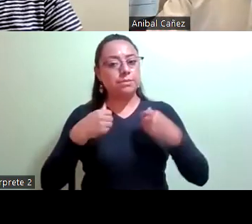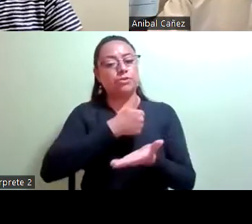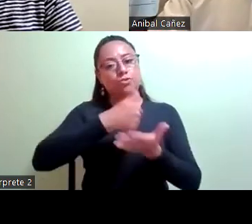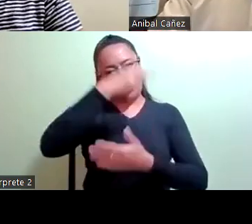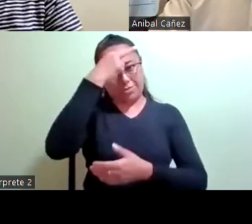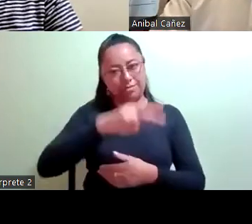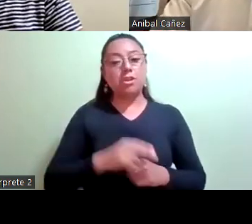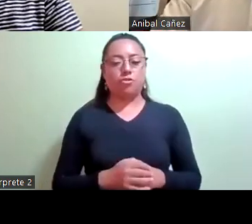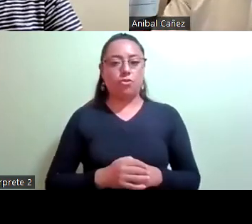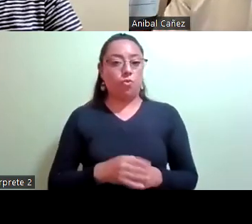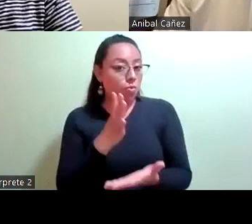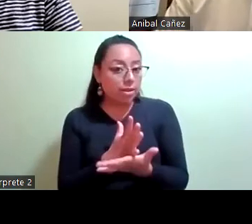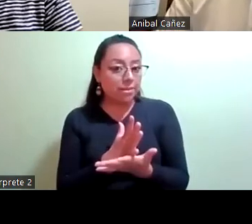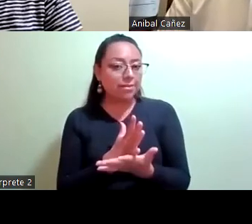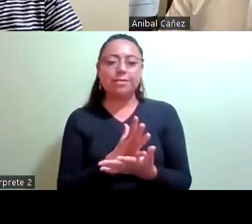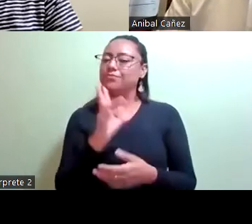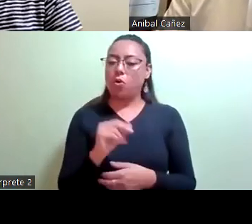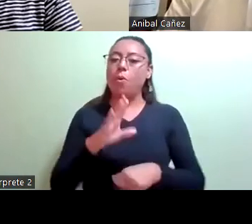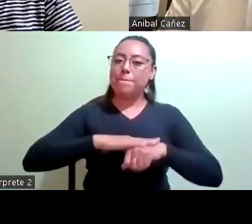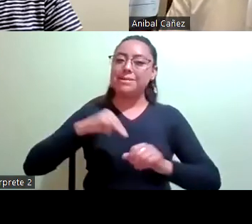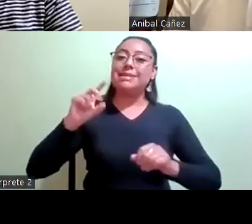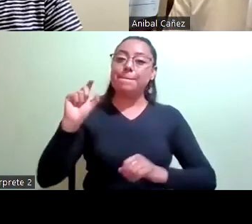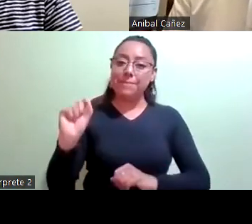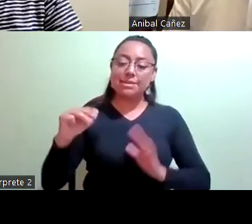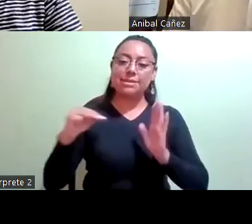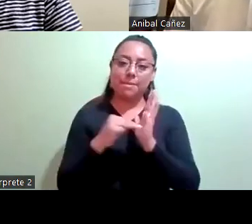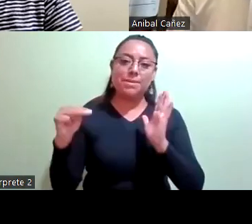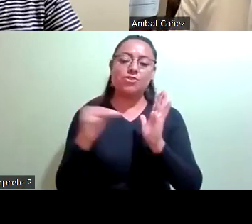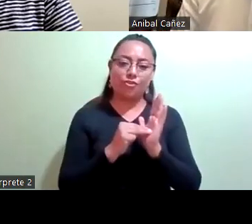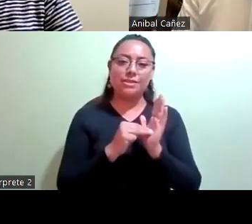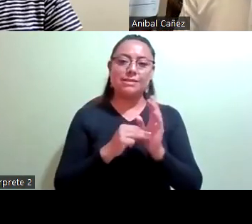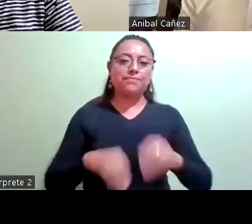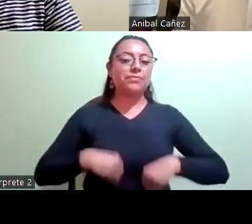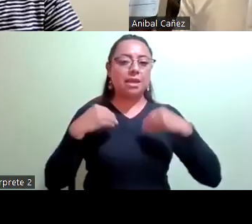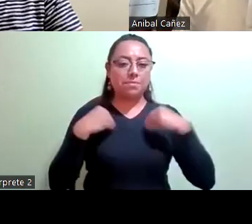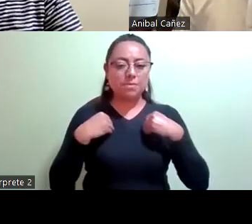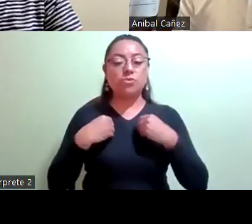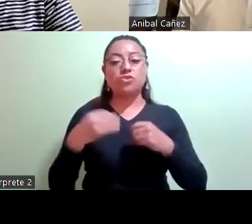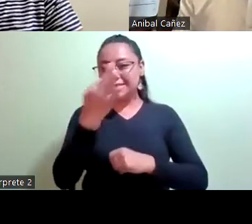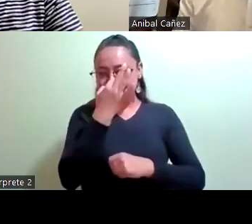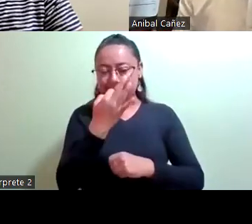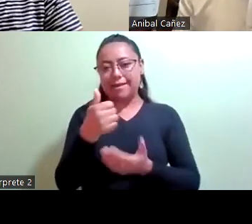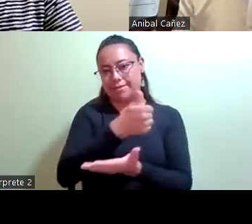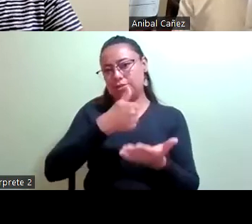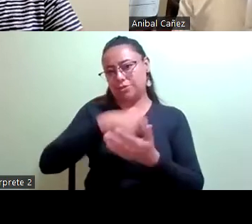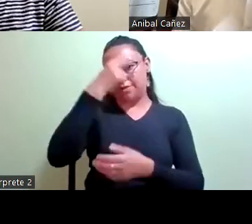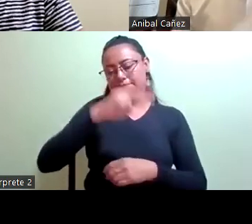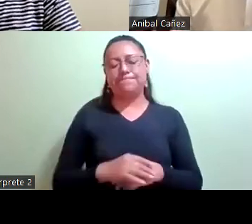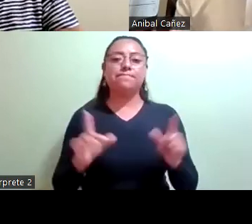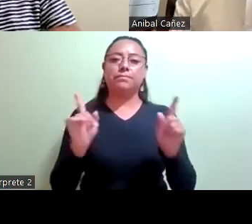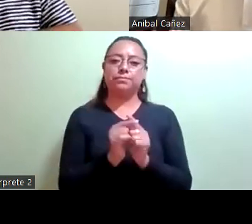de 20 millones de personas que vivimos en la zona conurbada de la Ciudad de México. Sería cuanto, diputado secretario.